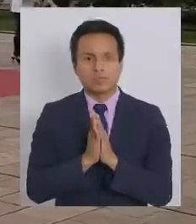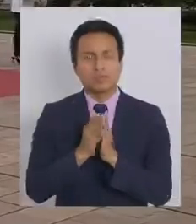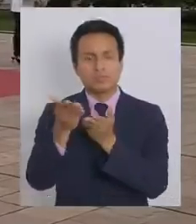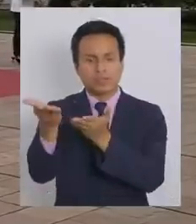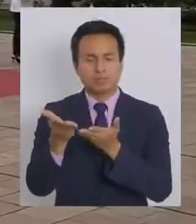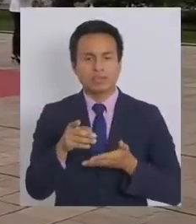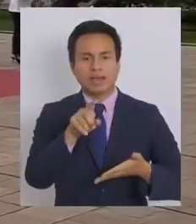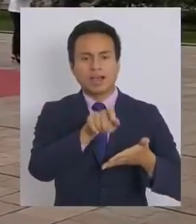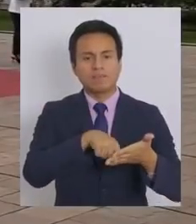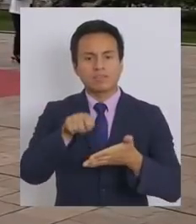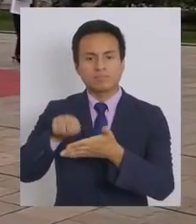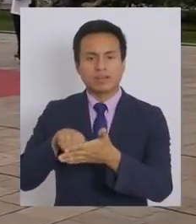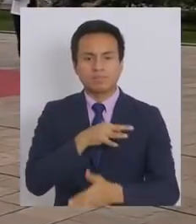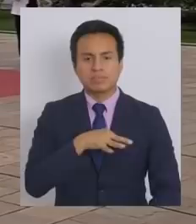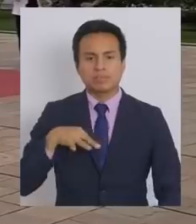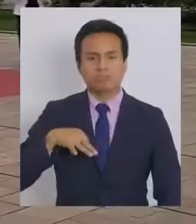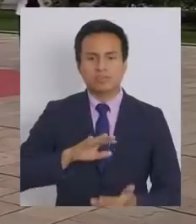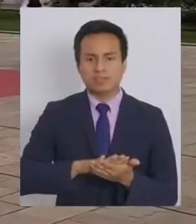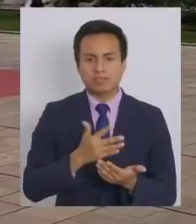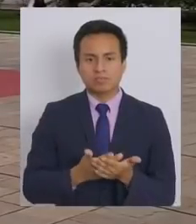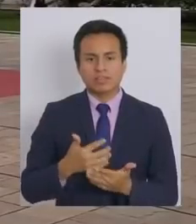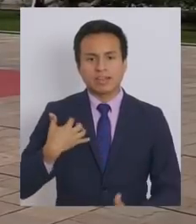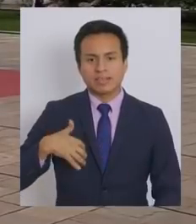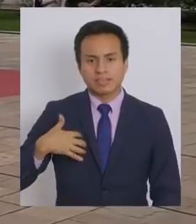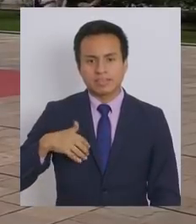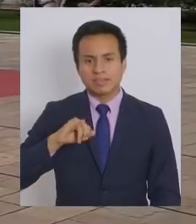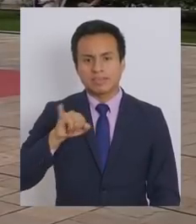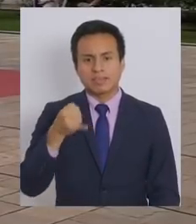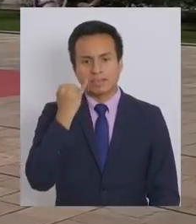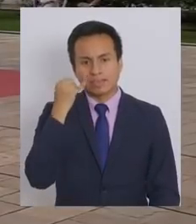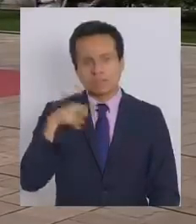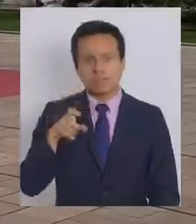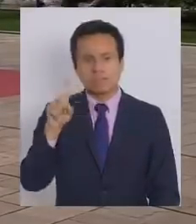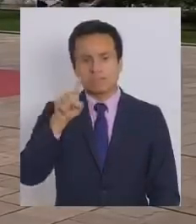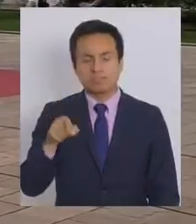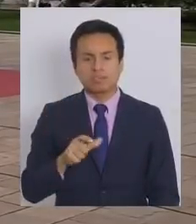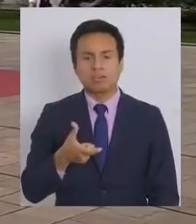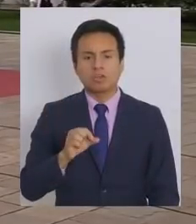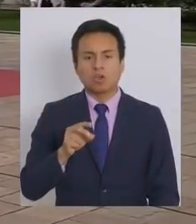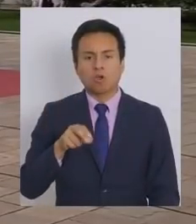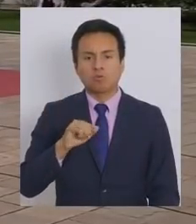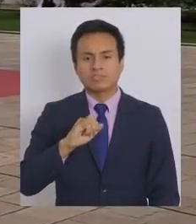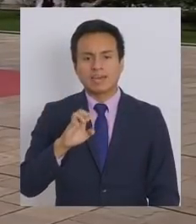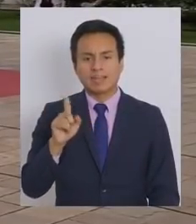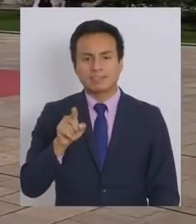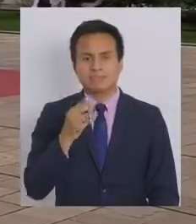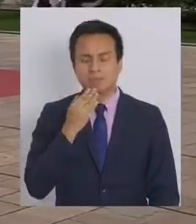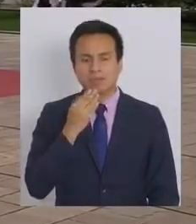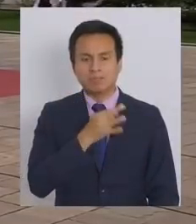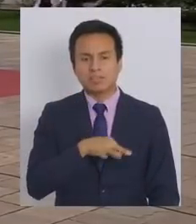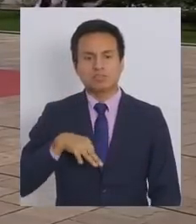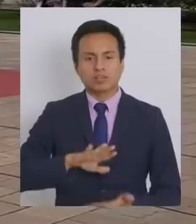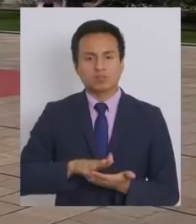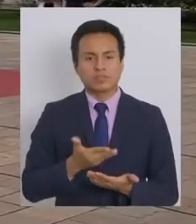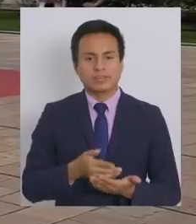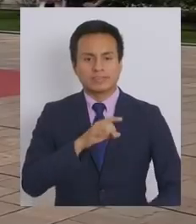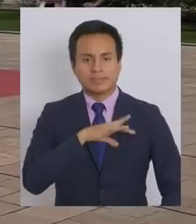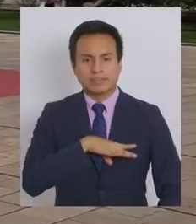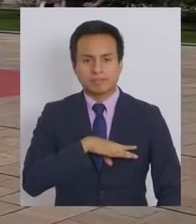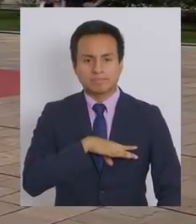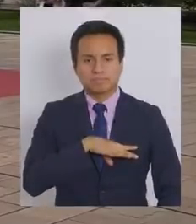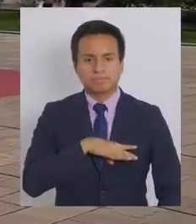a firmar al ministro de Salud de Argentina, señor Ginés González, y al ministro de Salud de Chile.